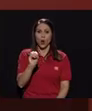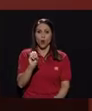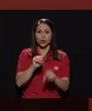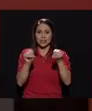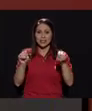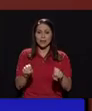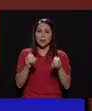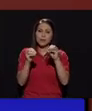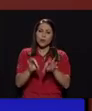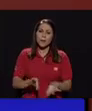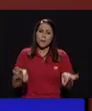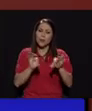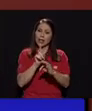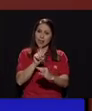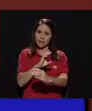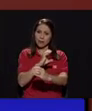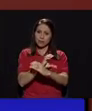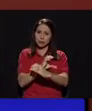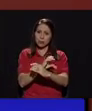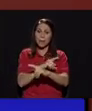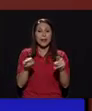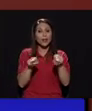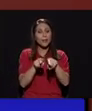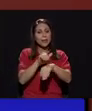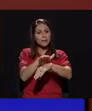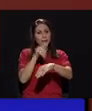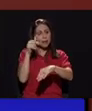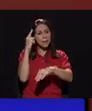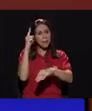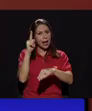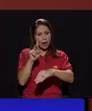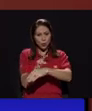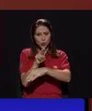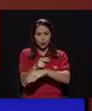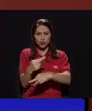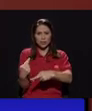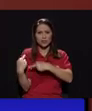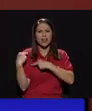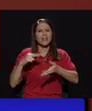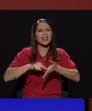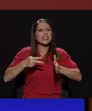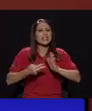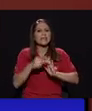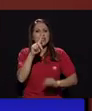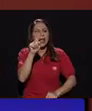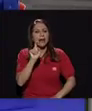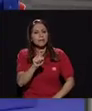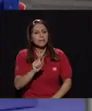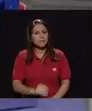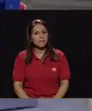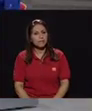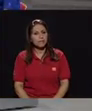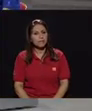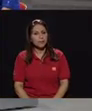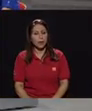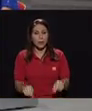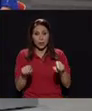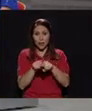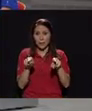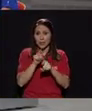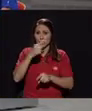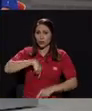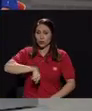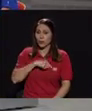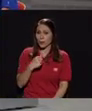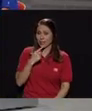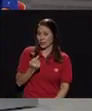Ecosistemas muy importantes que se deben preservar, pero al mismo tiempo se hace un llamado para un manejo responsable. ¿Qué significa eso? Bueno, lo que también